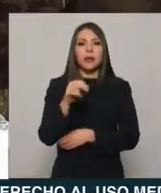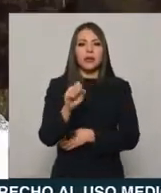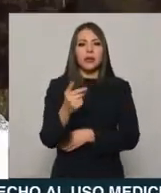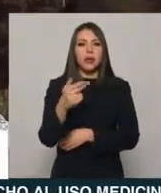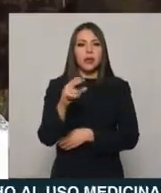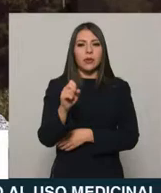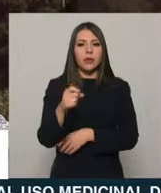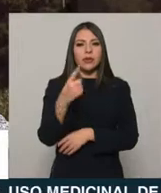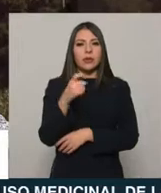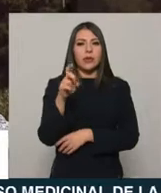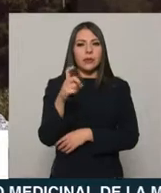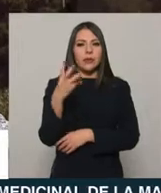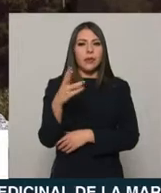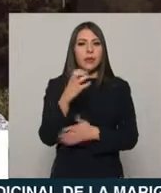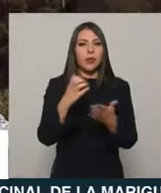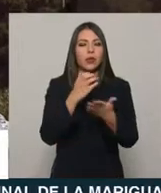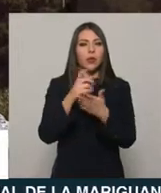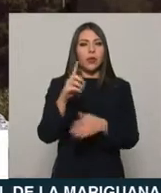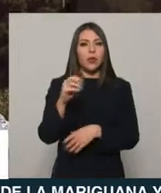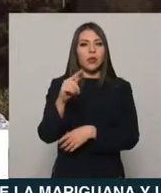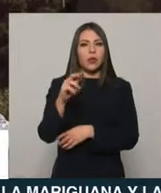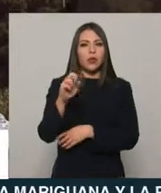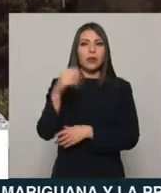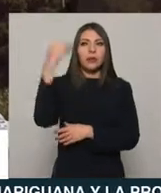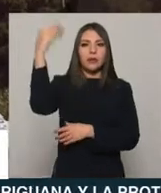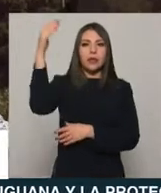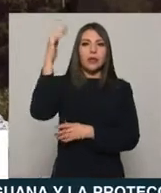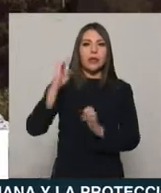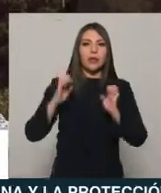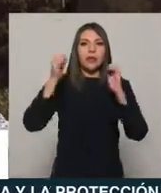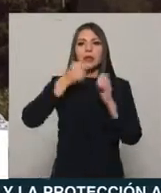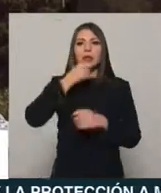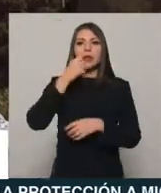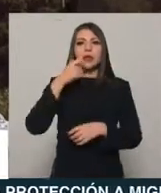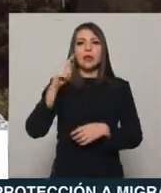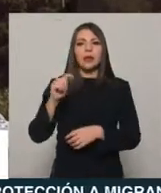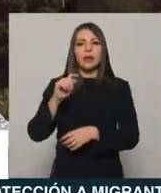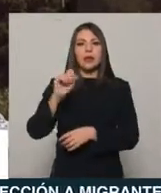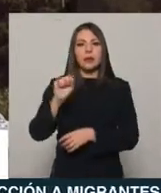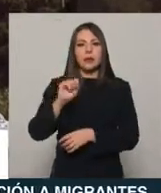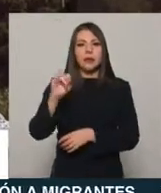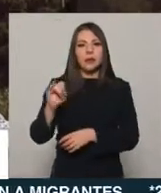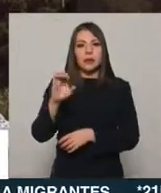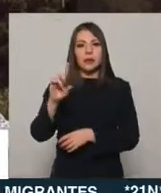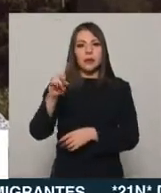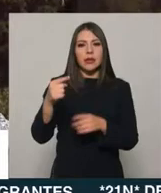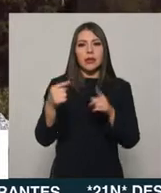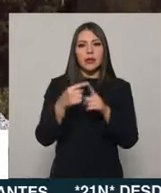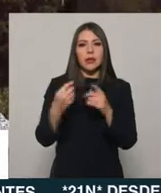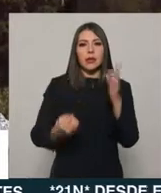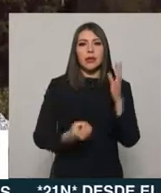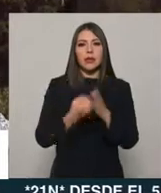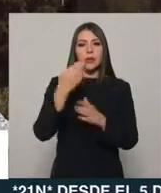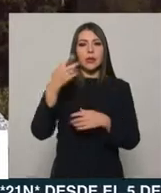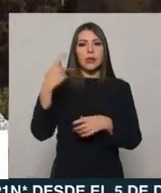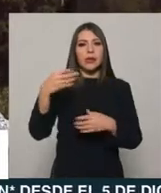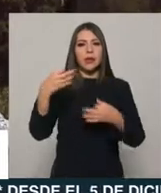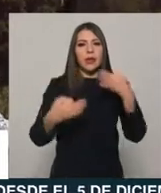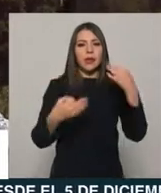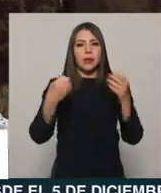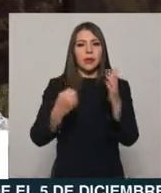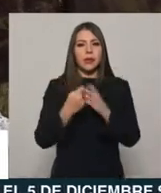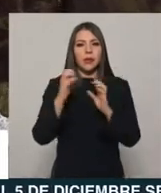en la colonia Doctores, enfrente del edificio viejo del tribunal, a contraesquina del edificio nuevo del tribunal, que es